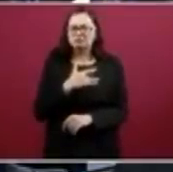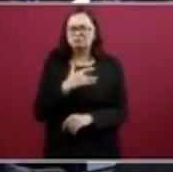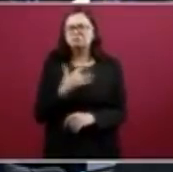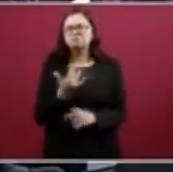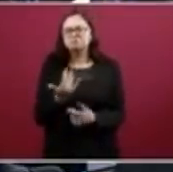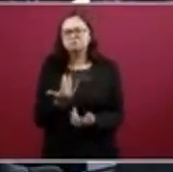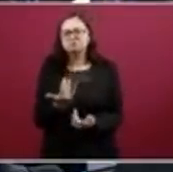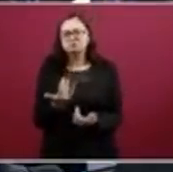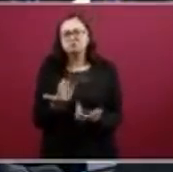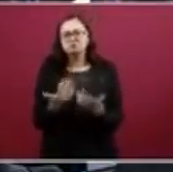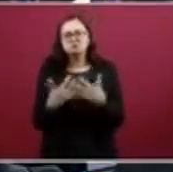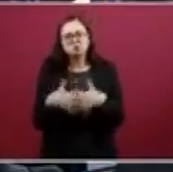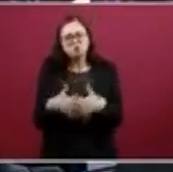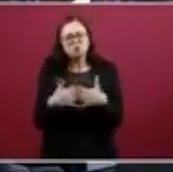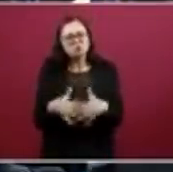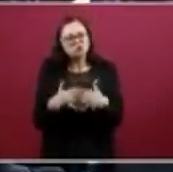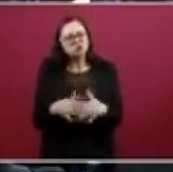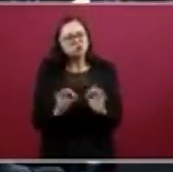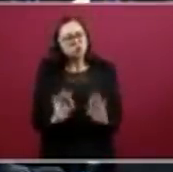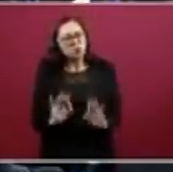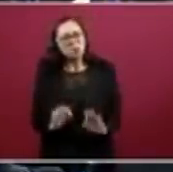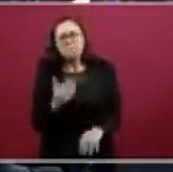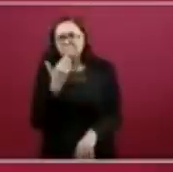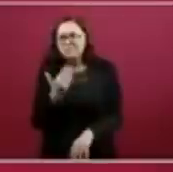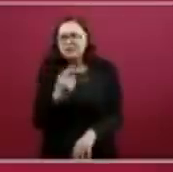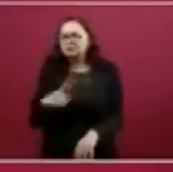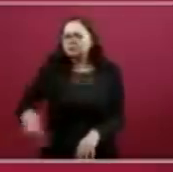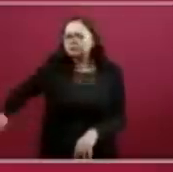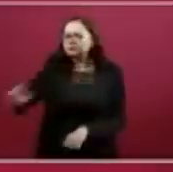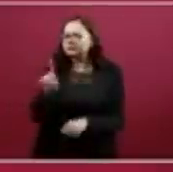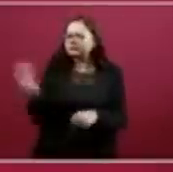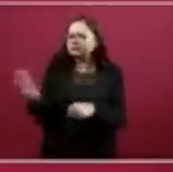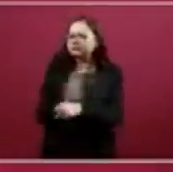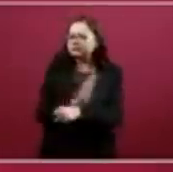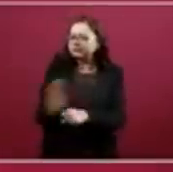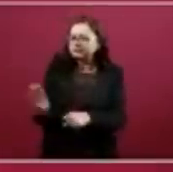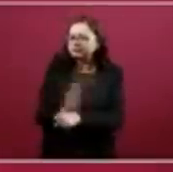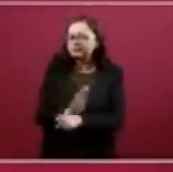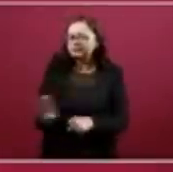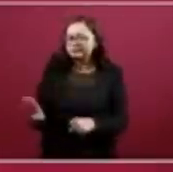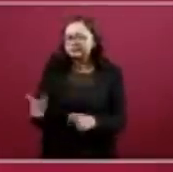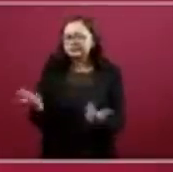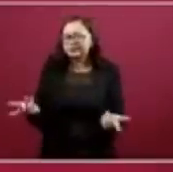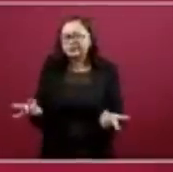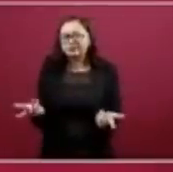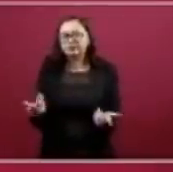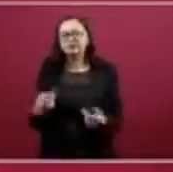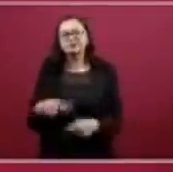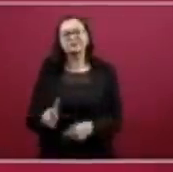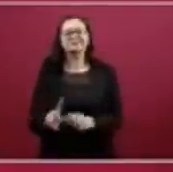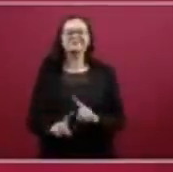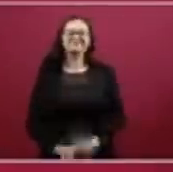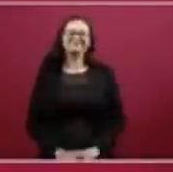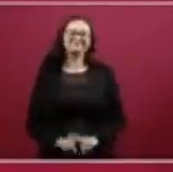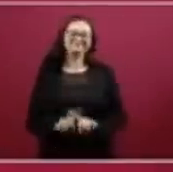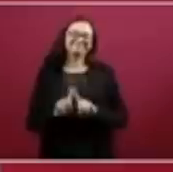si funcionó la reforma energética. Pero fue lo contrario.